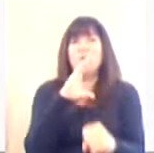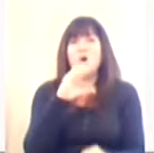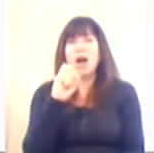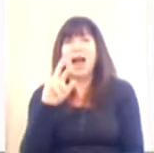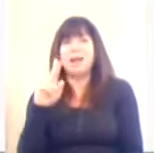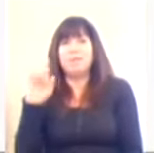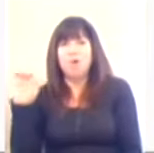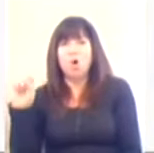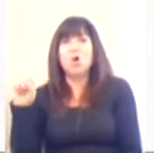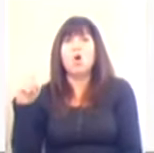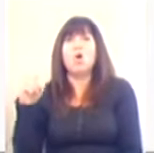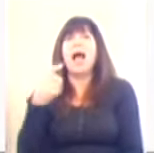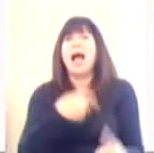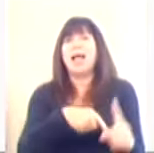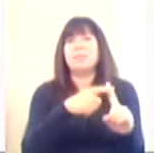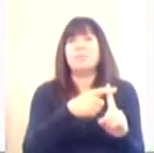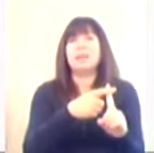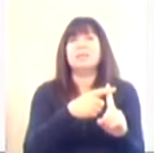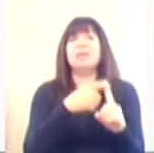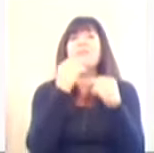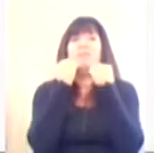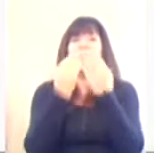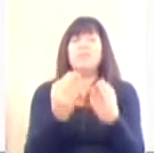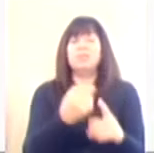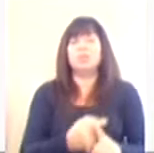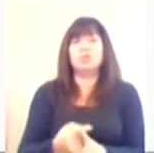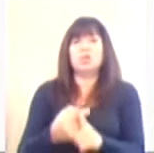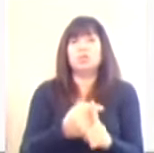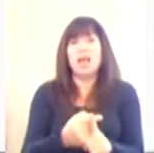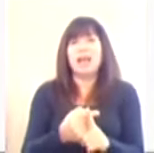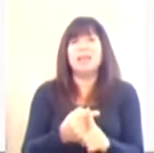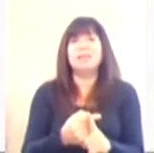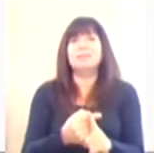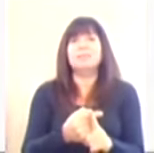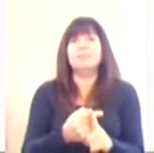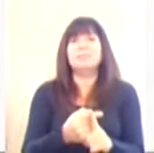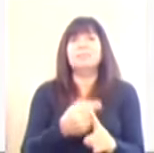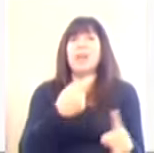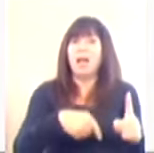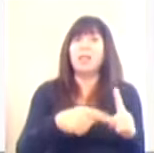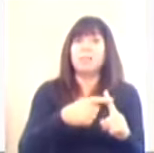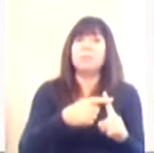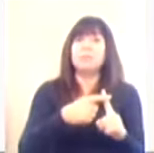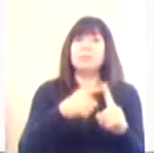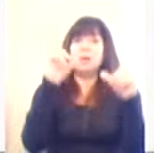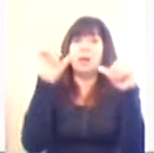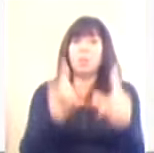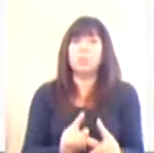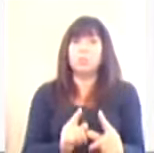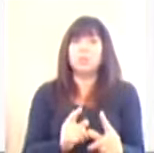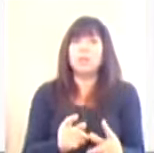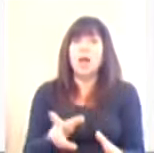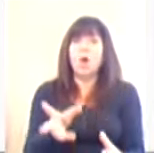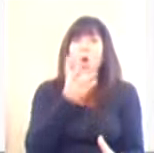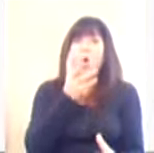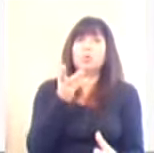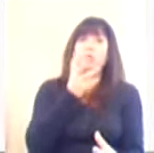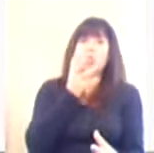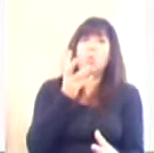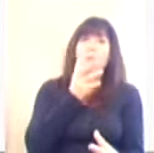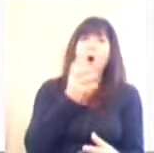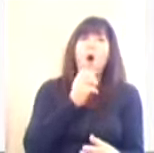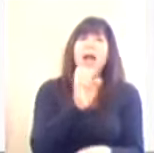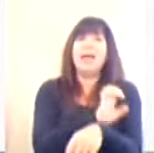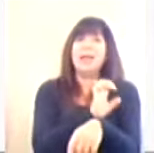estos beneficios, lo multiplica por 5. Vamos a reducir el consumo de energía de país, que como vemos al comienzo es un consumo que